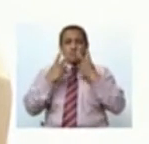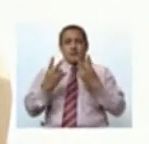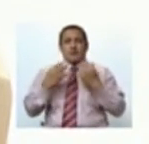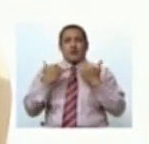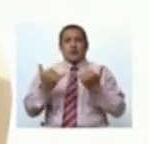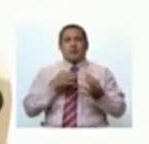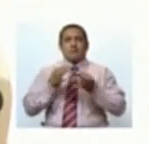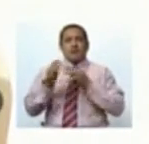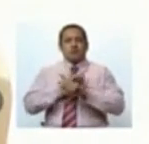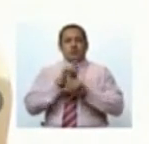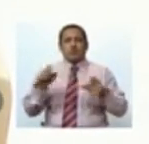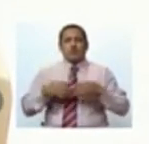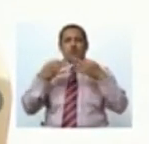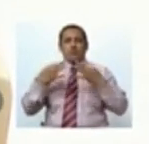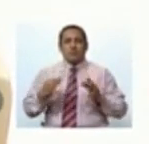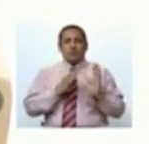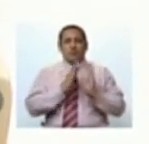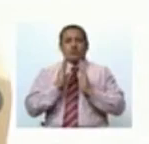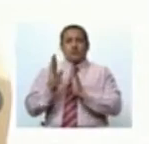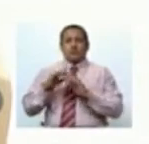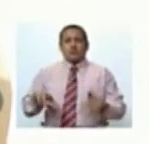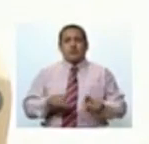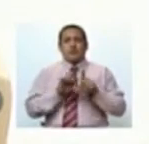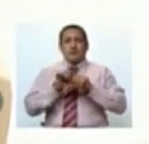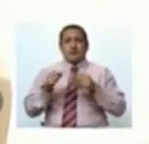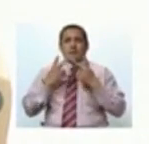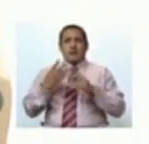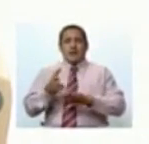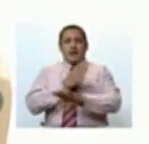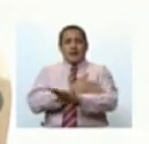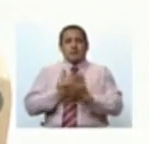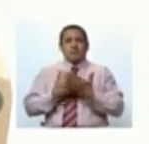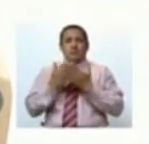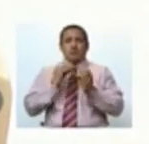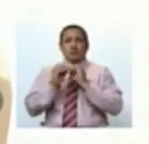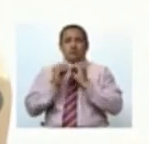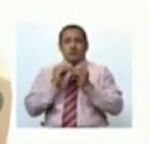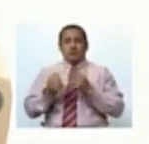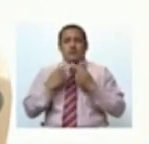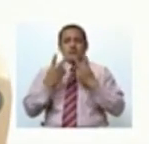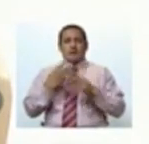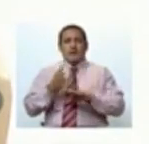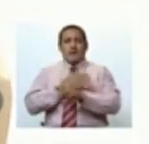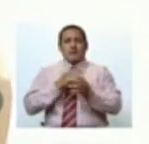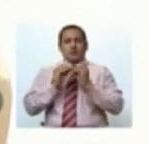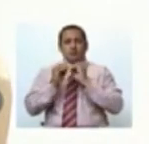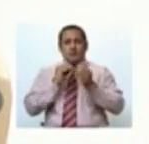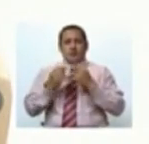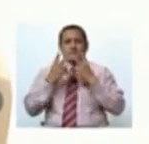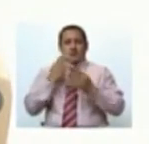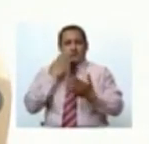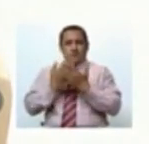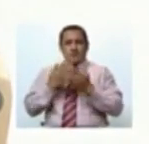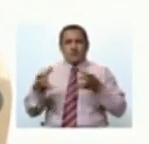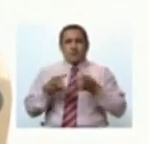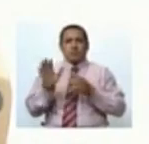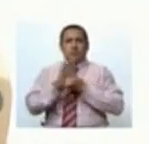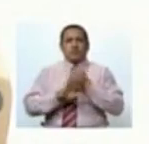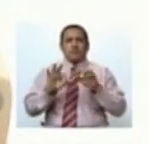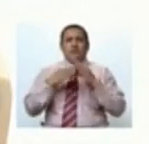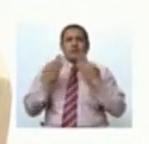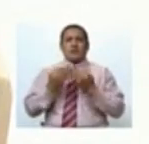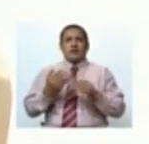caso no se ha cumplido el principio de congruencia porque si bien se puede flexibilizar de cara a la protección